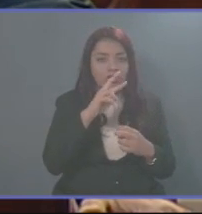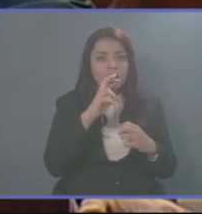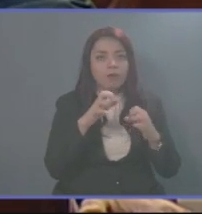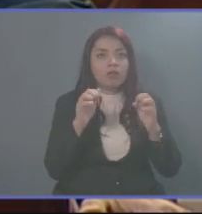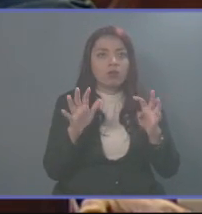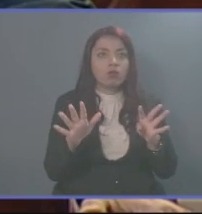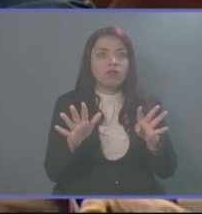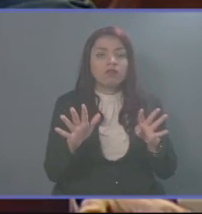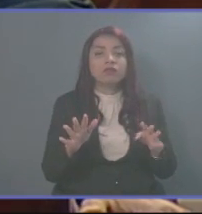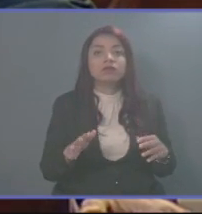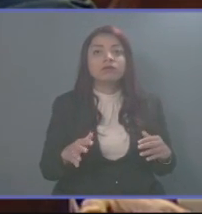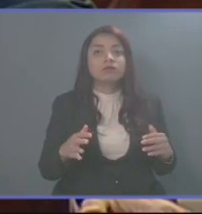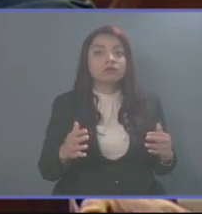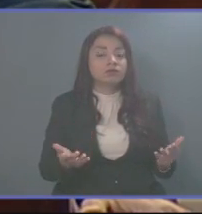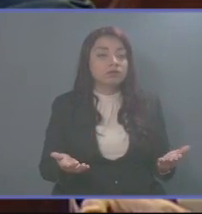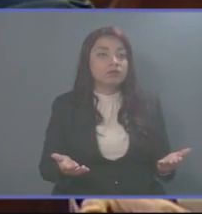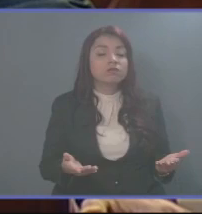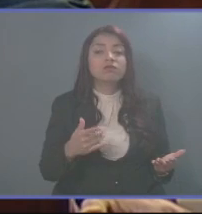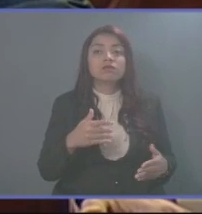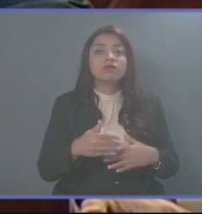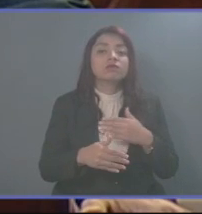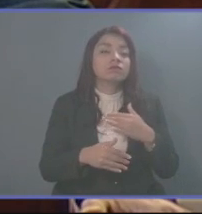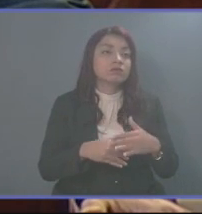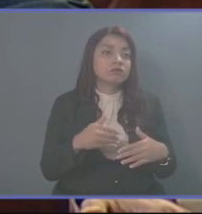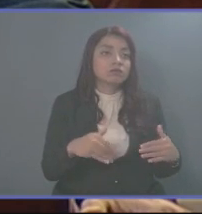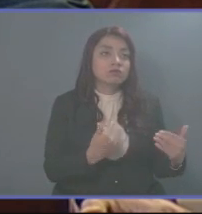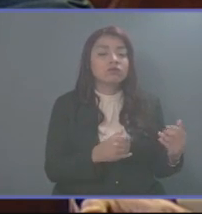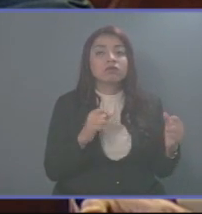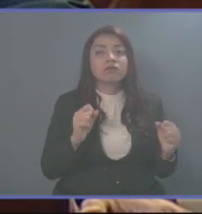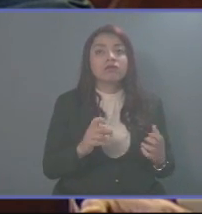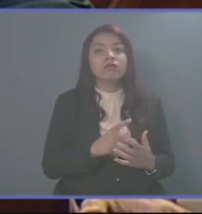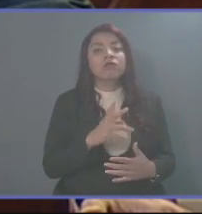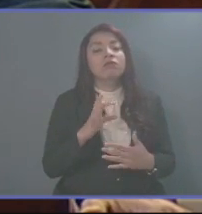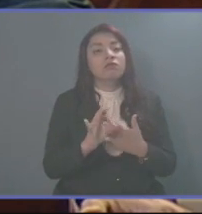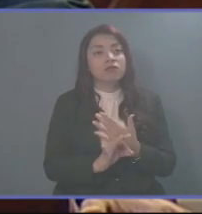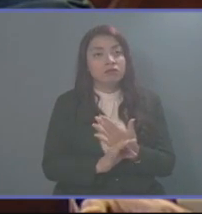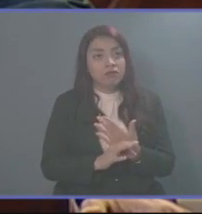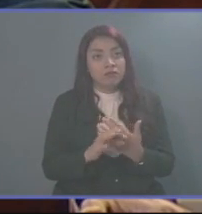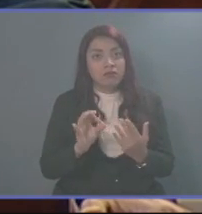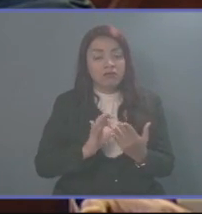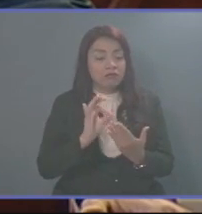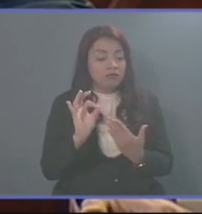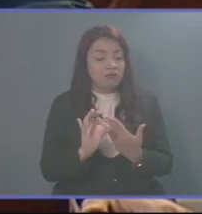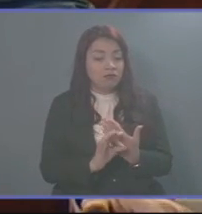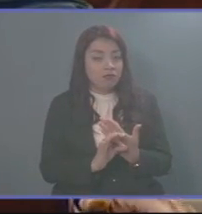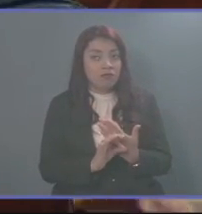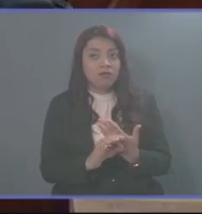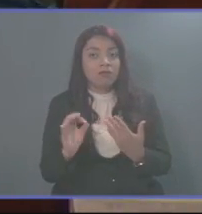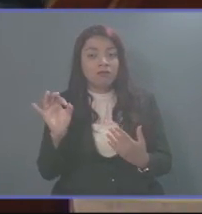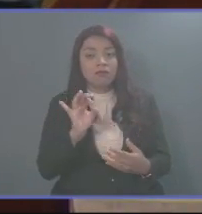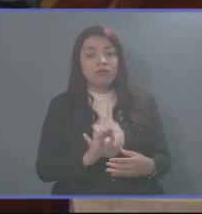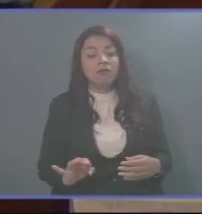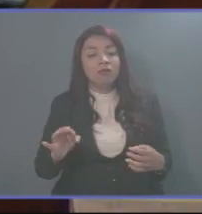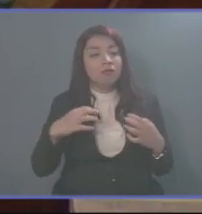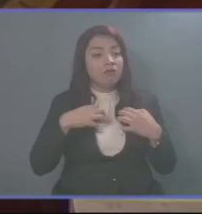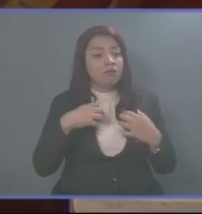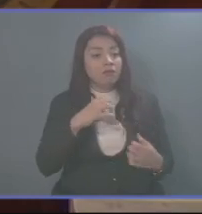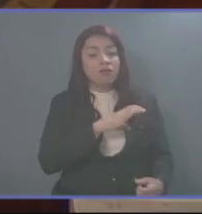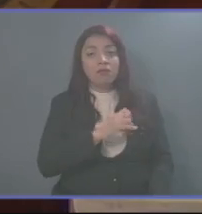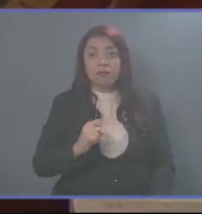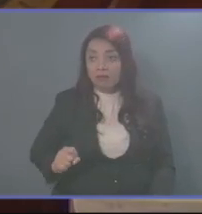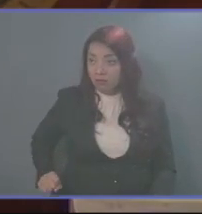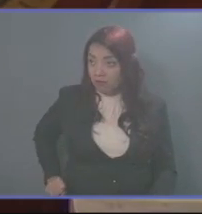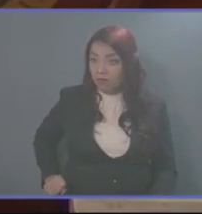2009. Tiene como fin crear y ejecutar proyectos y programas que mejoren la calidad de vida de los salvadoreños viviendo